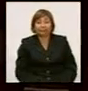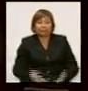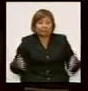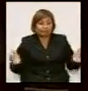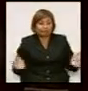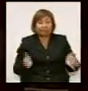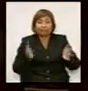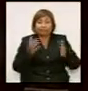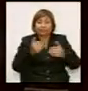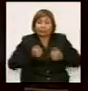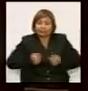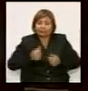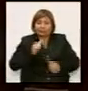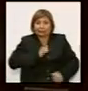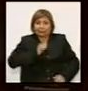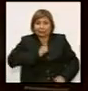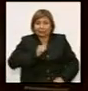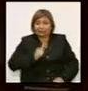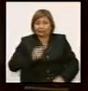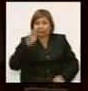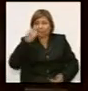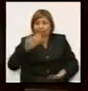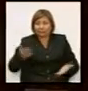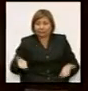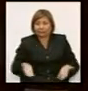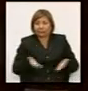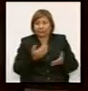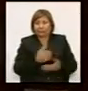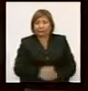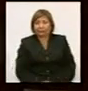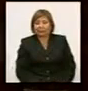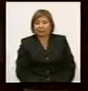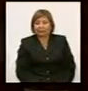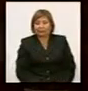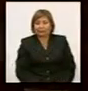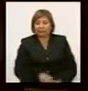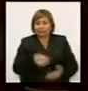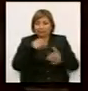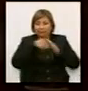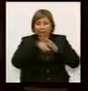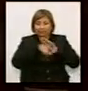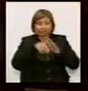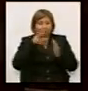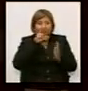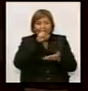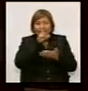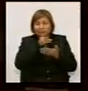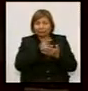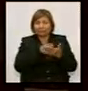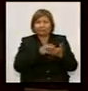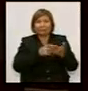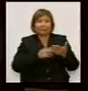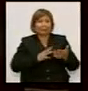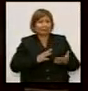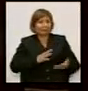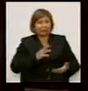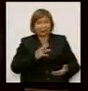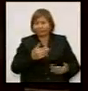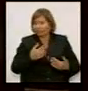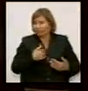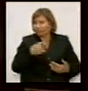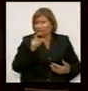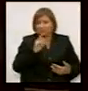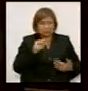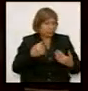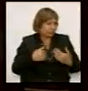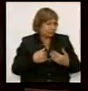impulsarse a sí mismo para sacar sus fondos de nobleza. Yo no he tenido